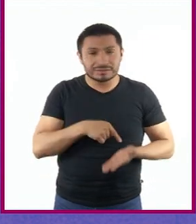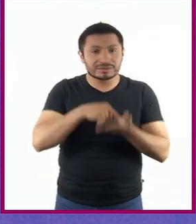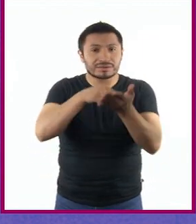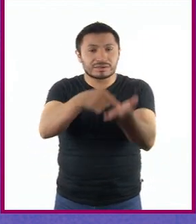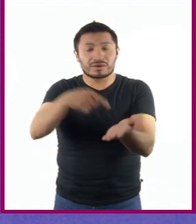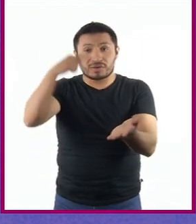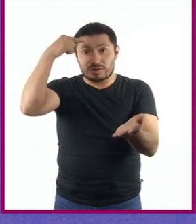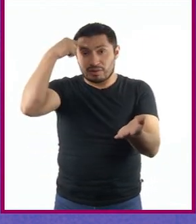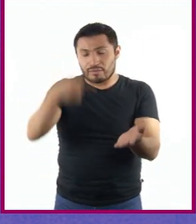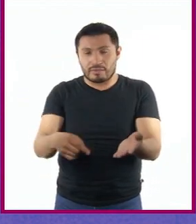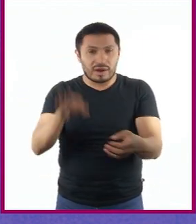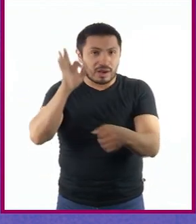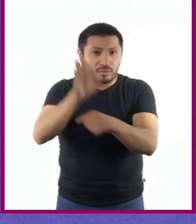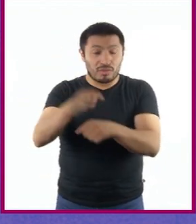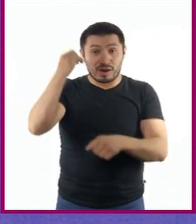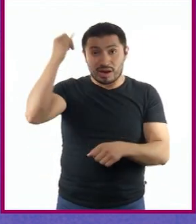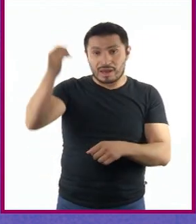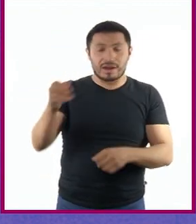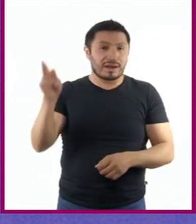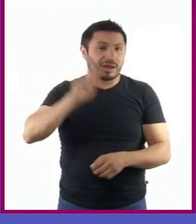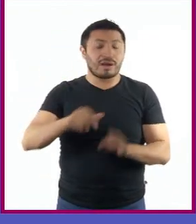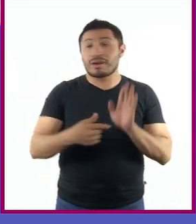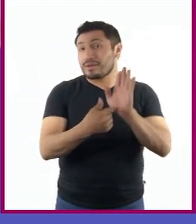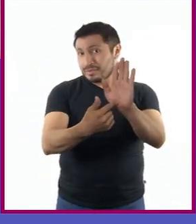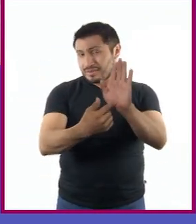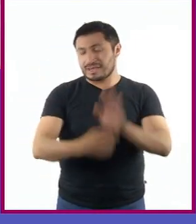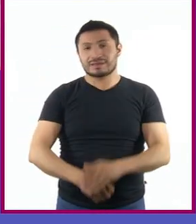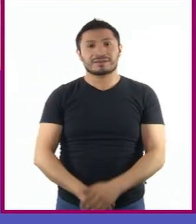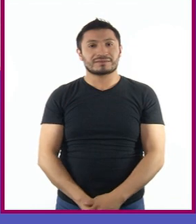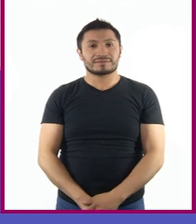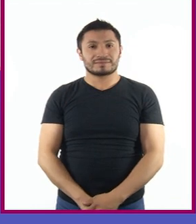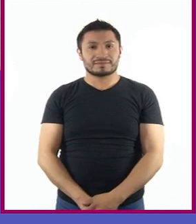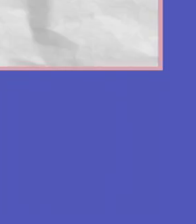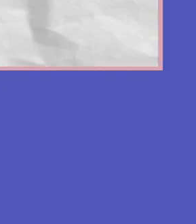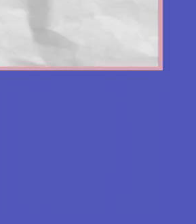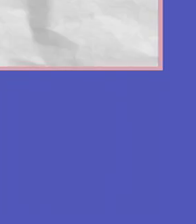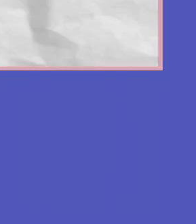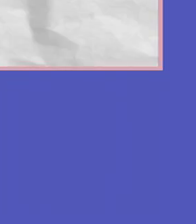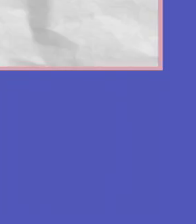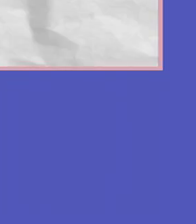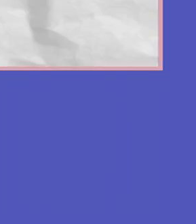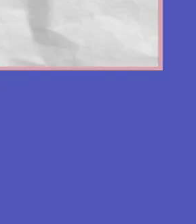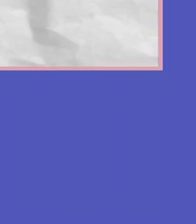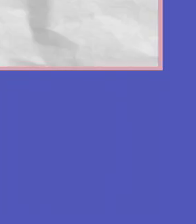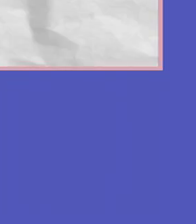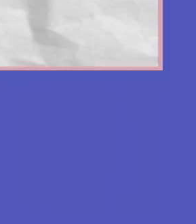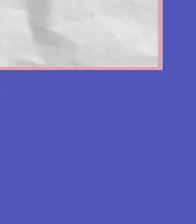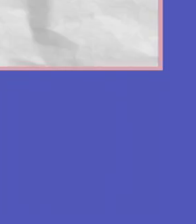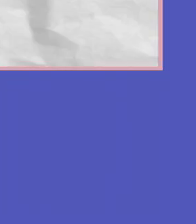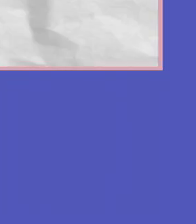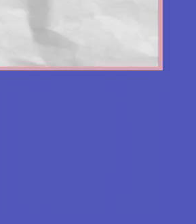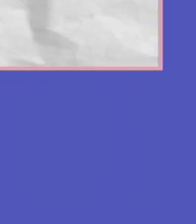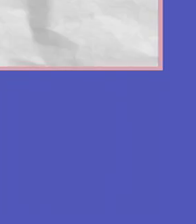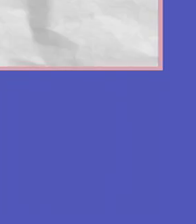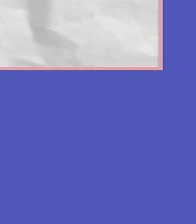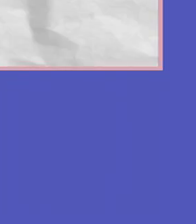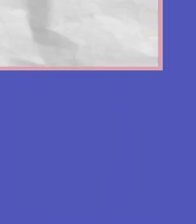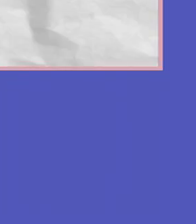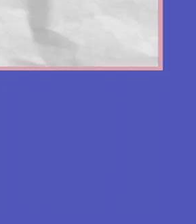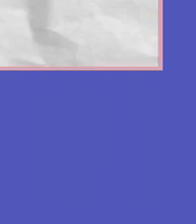posición? Veamos algunas estrategias. Según expertos como la doctora Marion Nestlé,